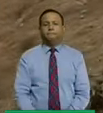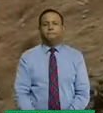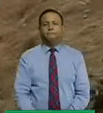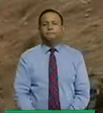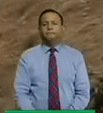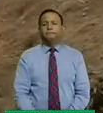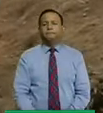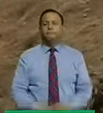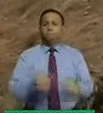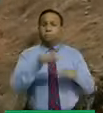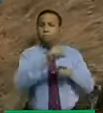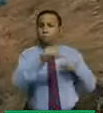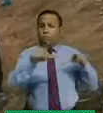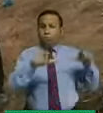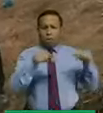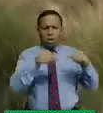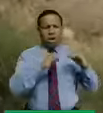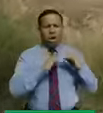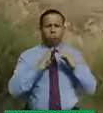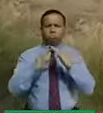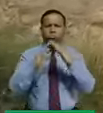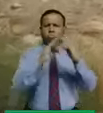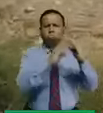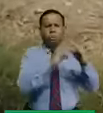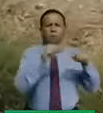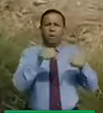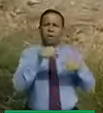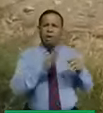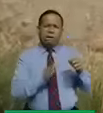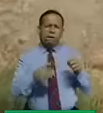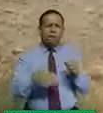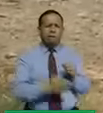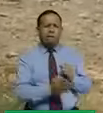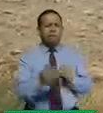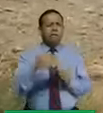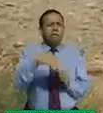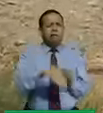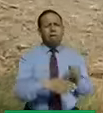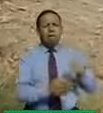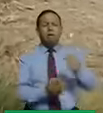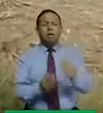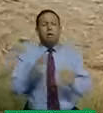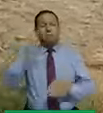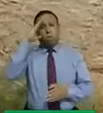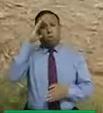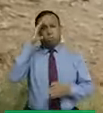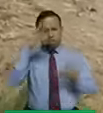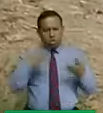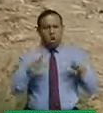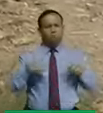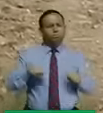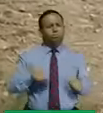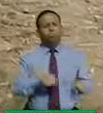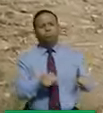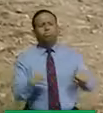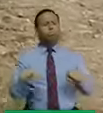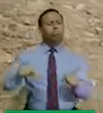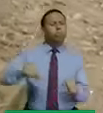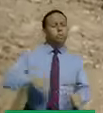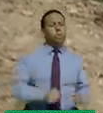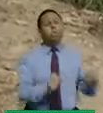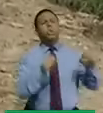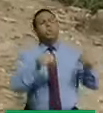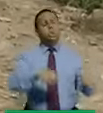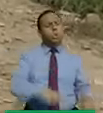En una zona poblada pero con calles de difícil acceso, ingresaron los agentes de la Policía Nacional para realizar